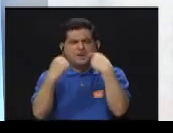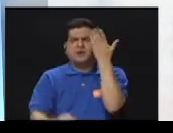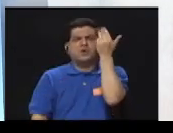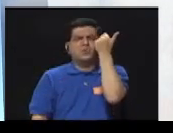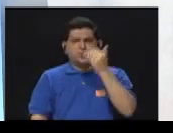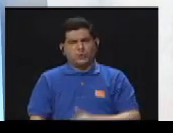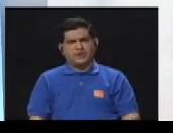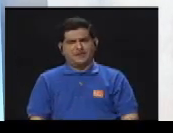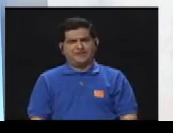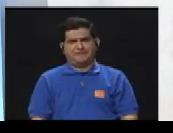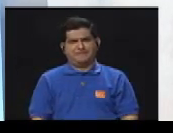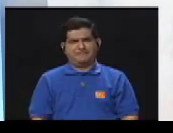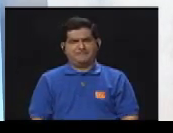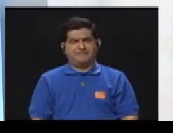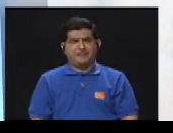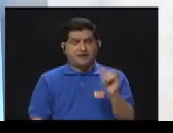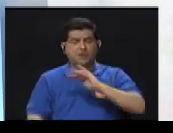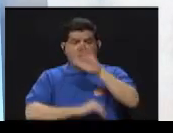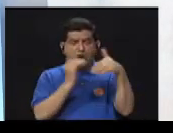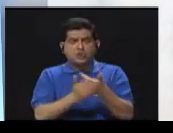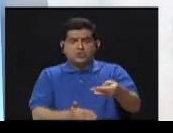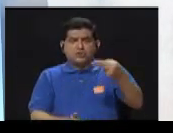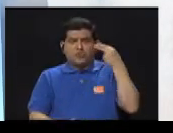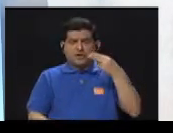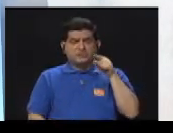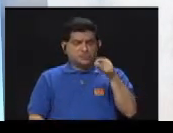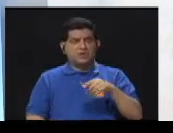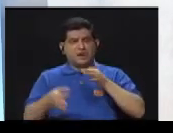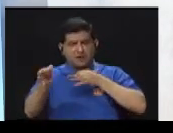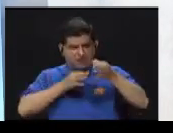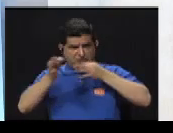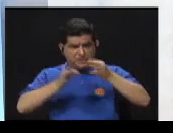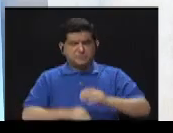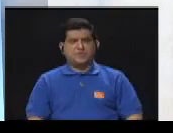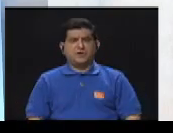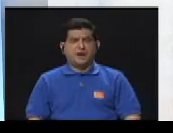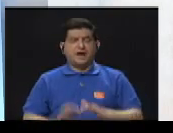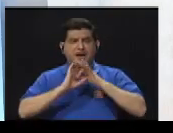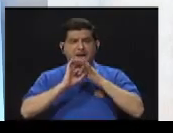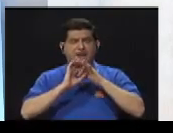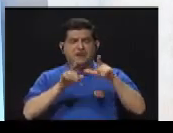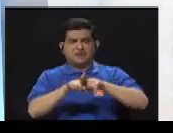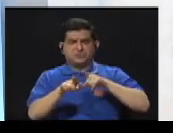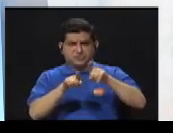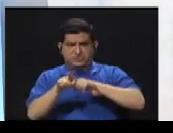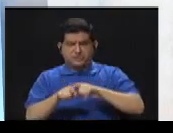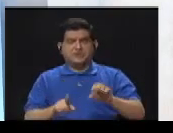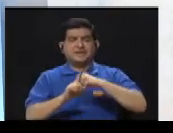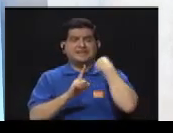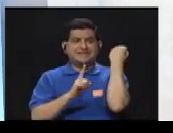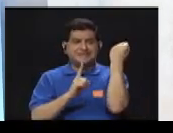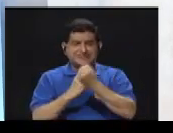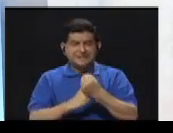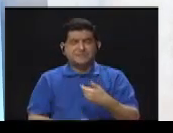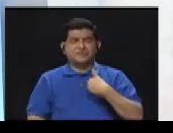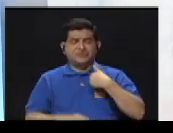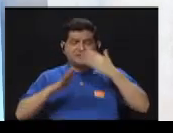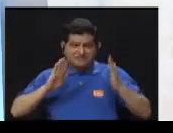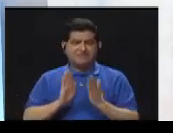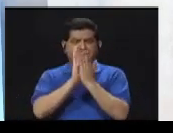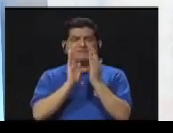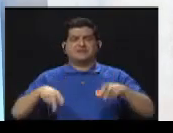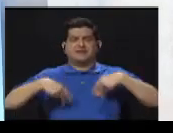vinieron. Y bueno, aparte de eso está toda la historia particular que ellos cuentan, claro, con respecto a su relación de hermanos y la situación que les ha